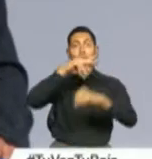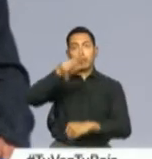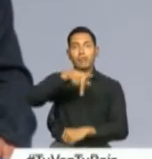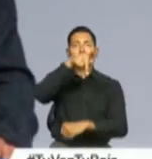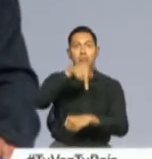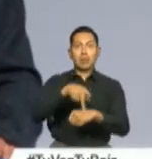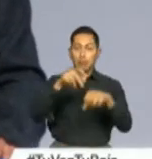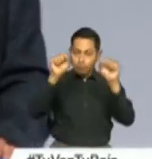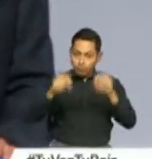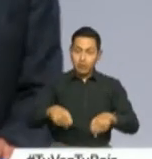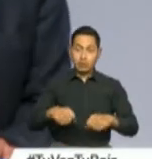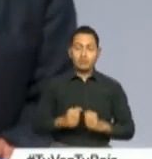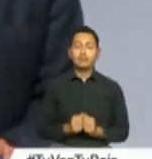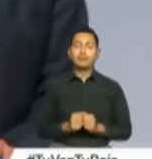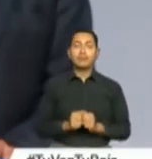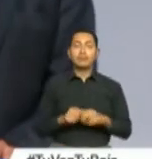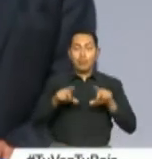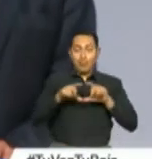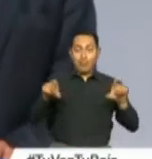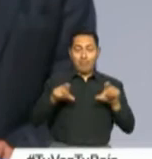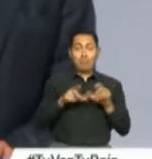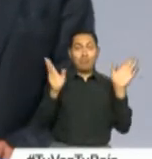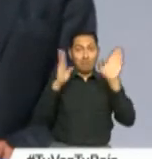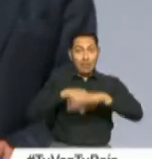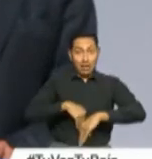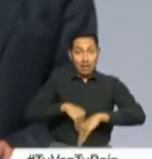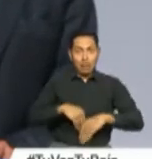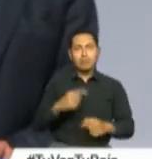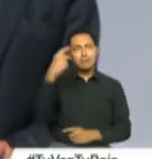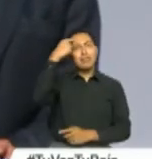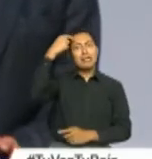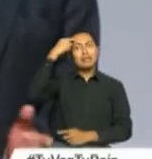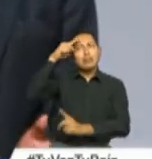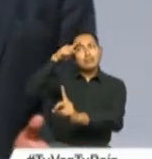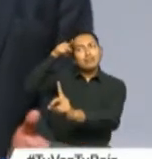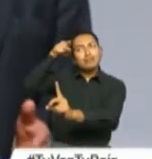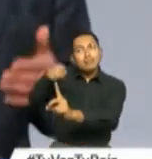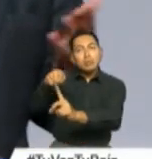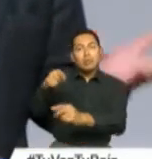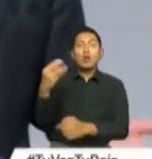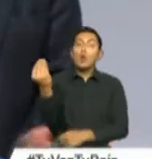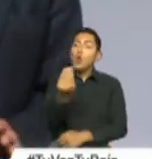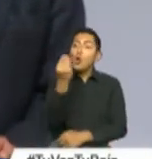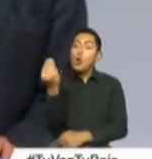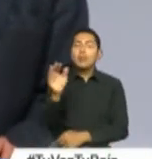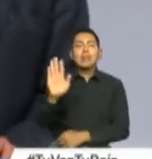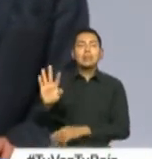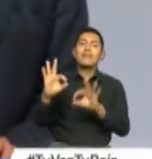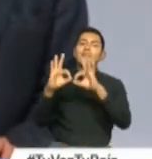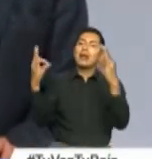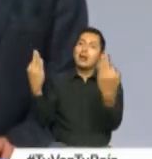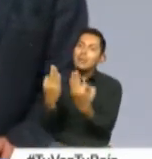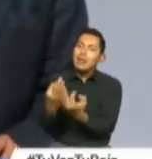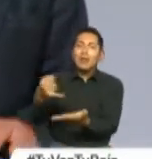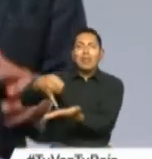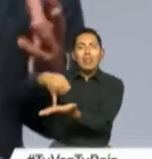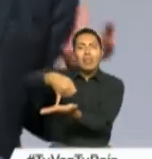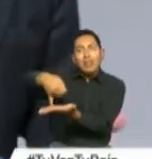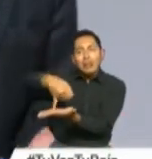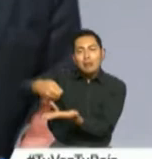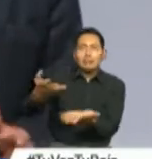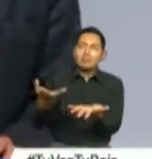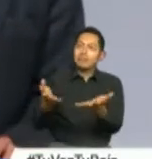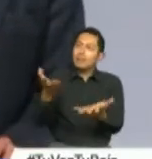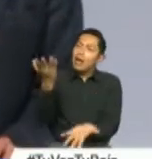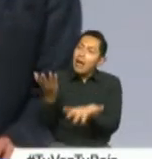becas están pensadas principalmente en chicos y chicas que tienen familias con condiciones de vulnerabilidad, que